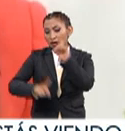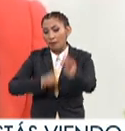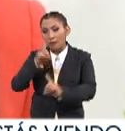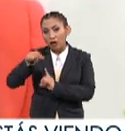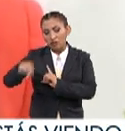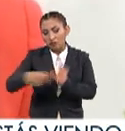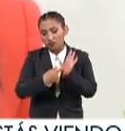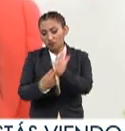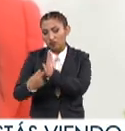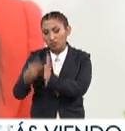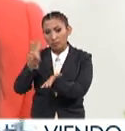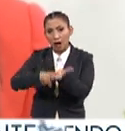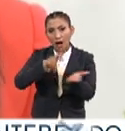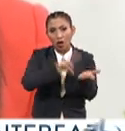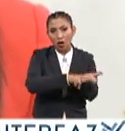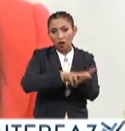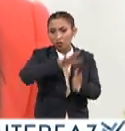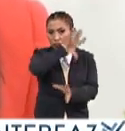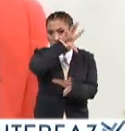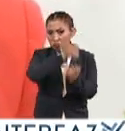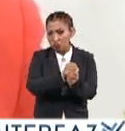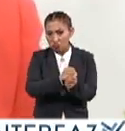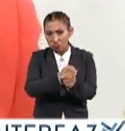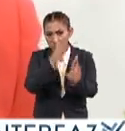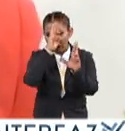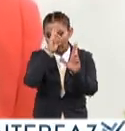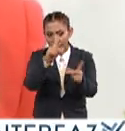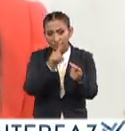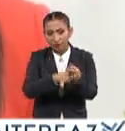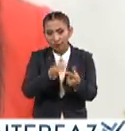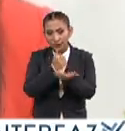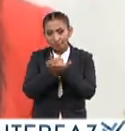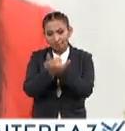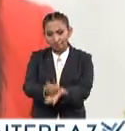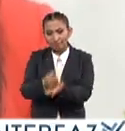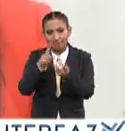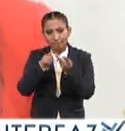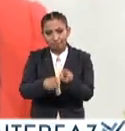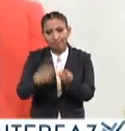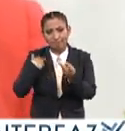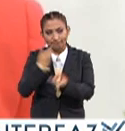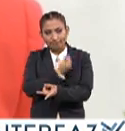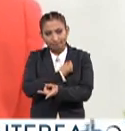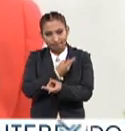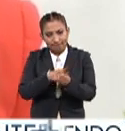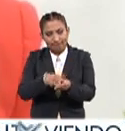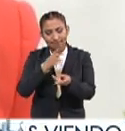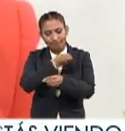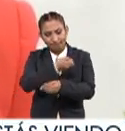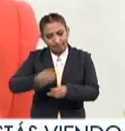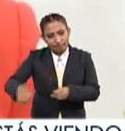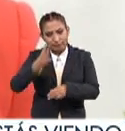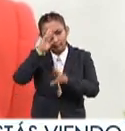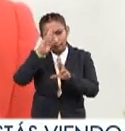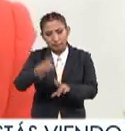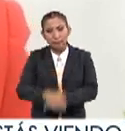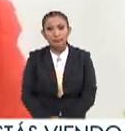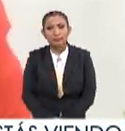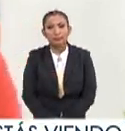deporte proyectan valores universales, como el respeto, la colaboración, la tolerancia, la disciplina y el